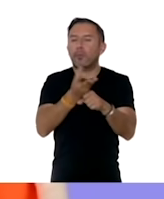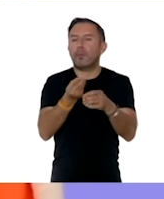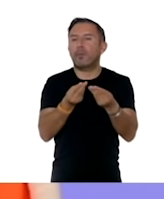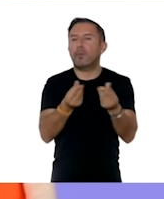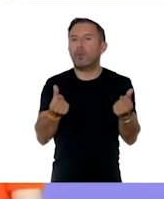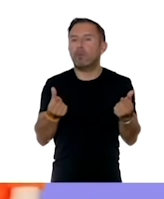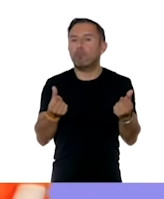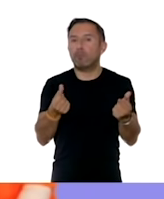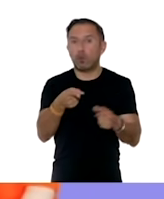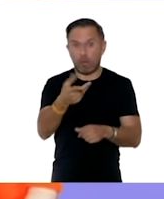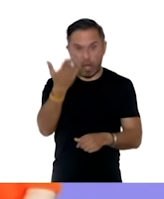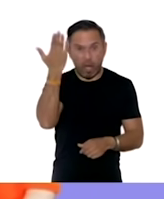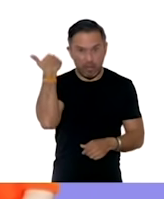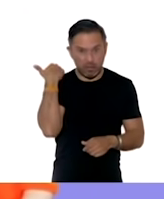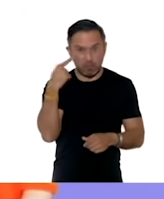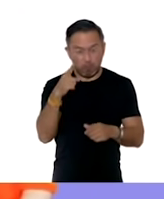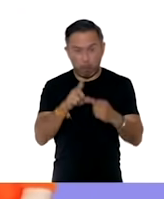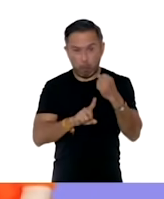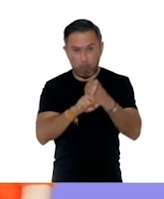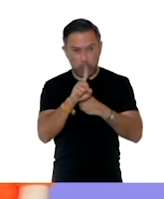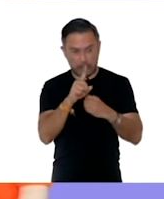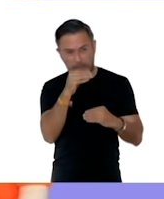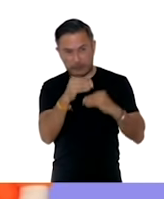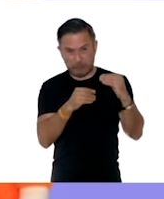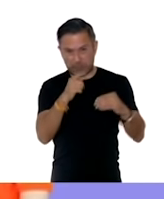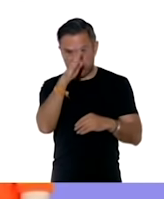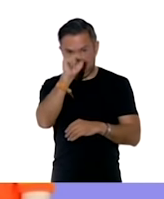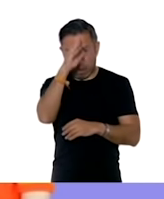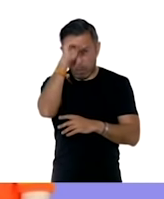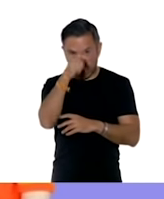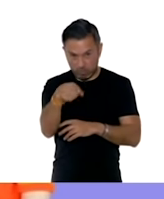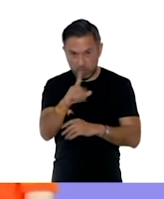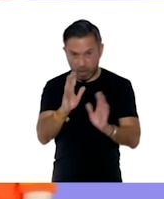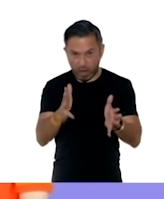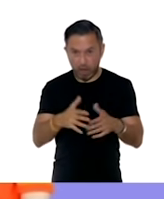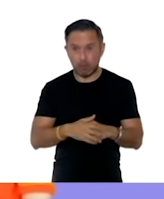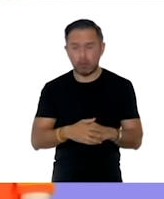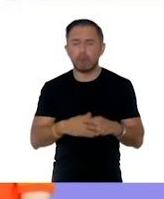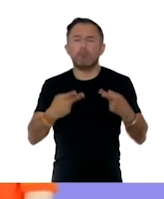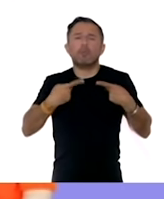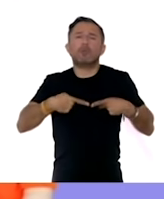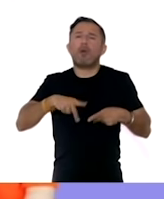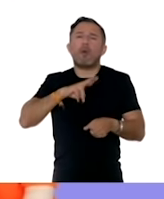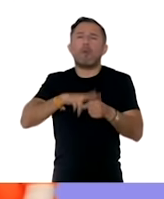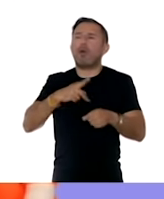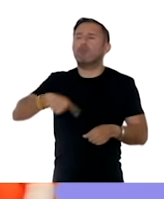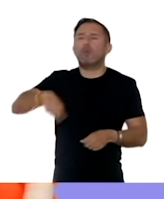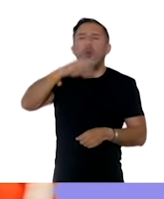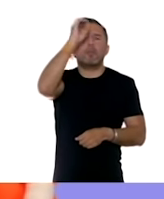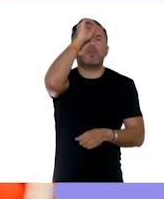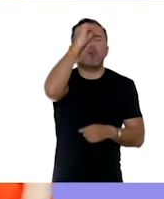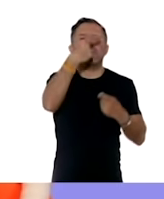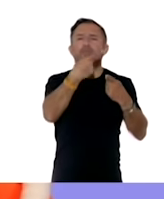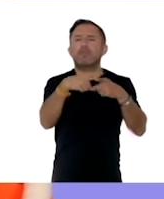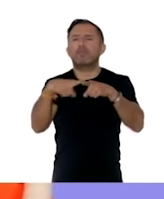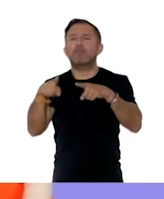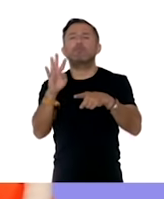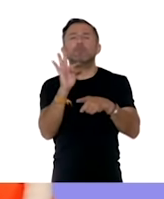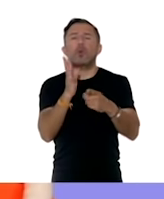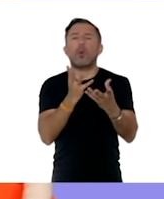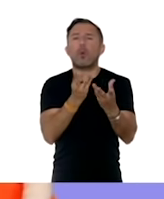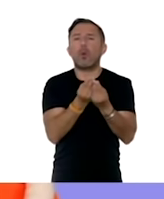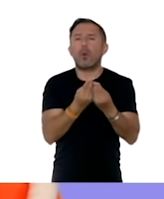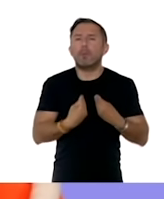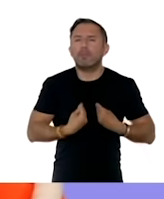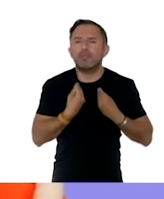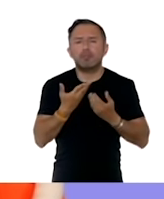alguien? Los seres humanos pensamos y sentimos distinto, y eso hace que a veces al convivir, nuestras ideas,